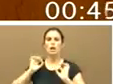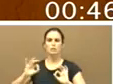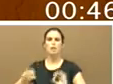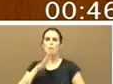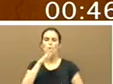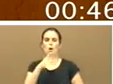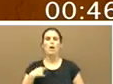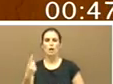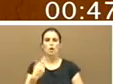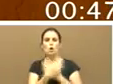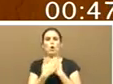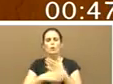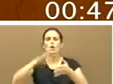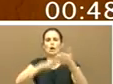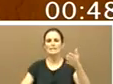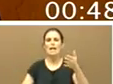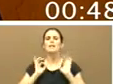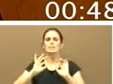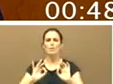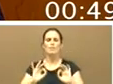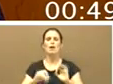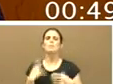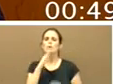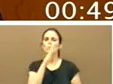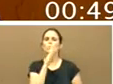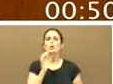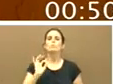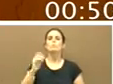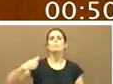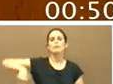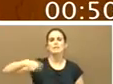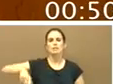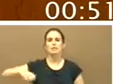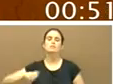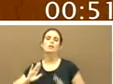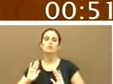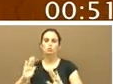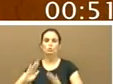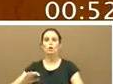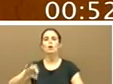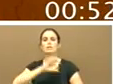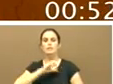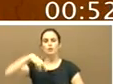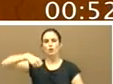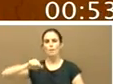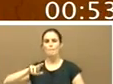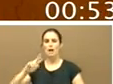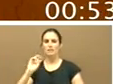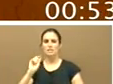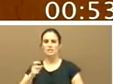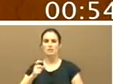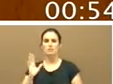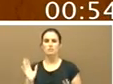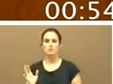Cataluña y, más concretamente, por su presidente Arthur Mas, que lo ha banderado. Somos, señorías,